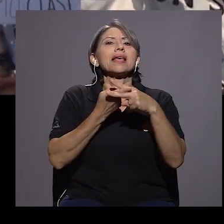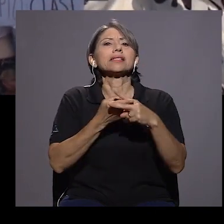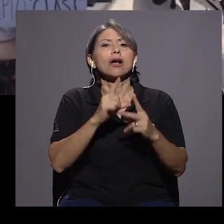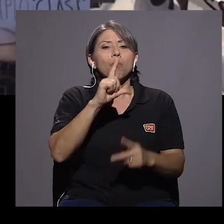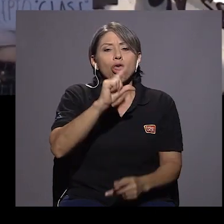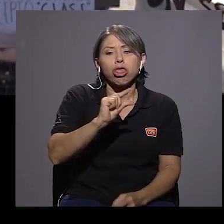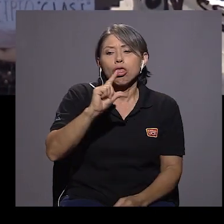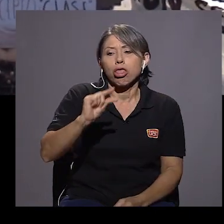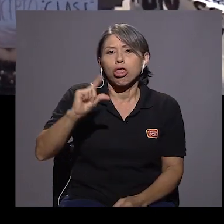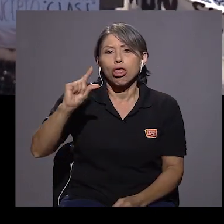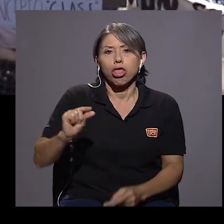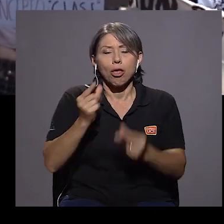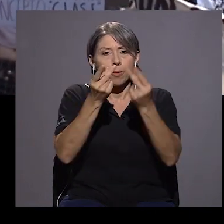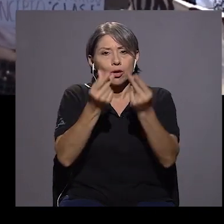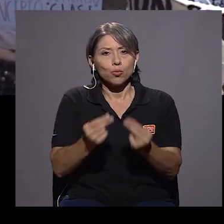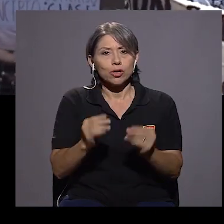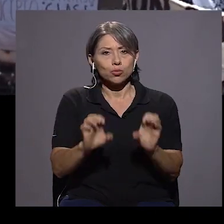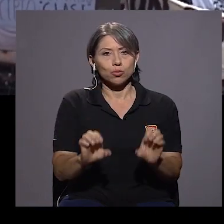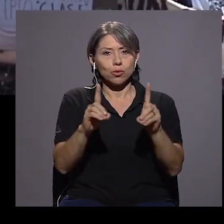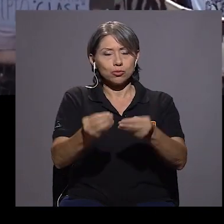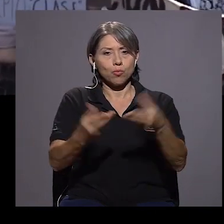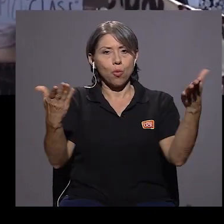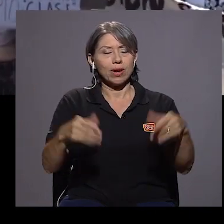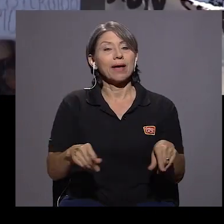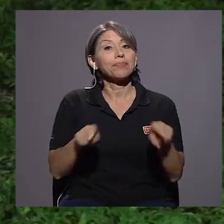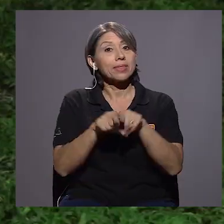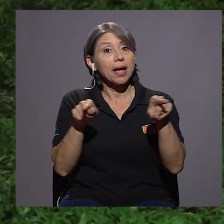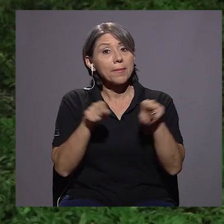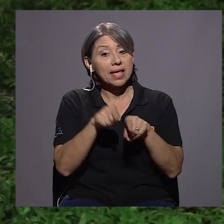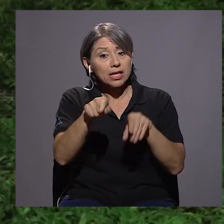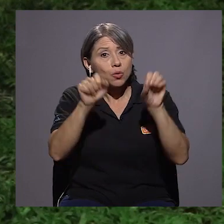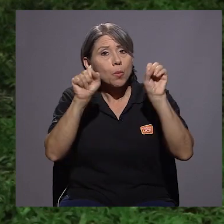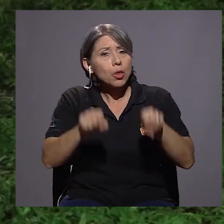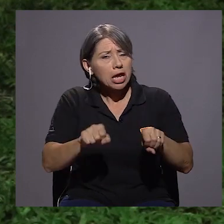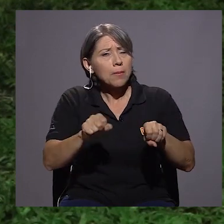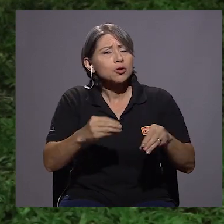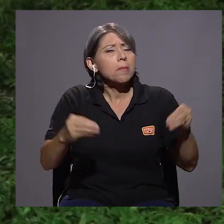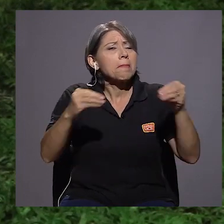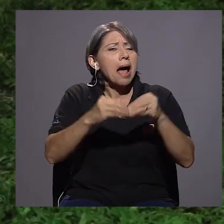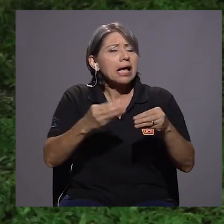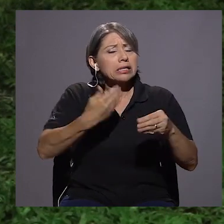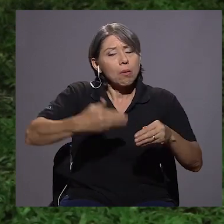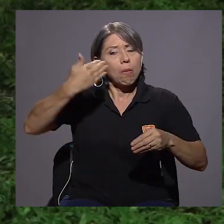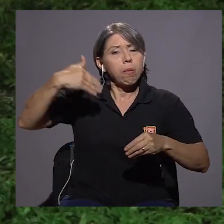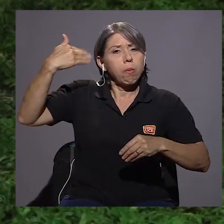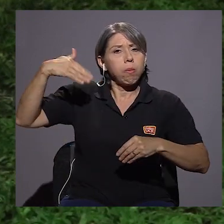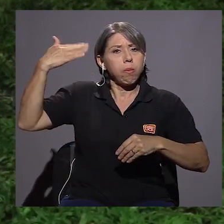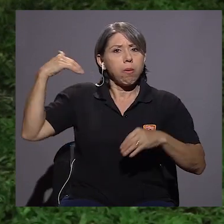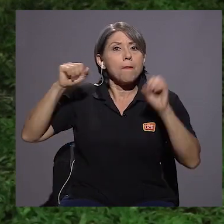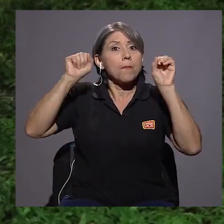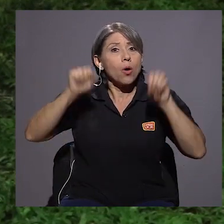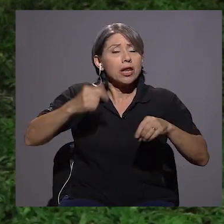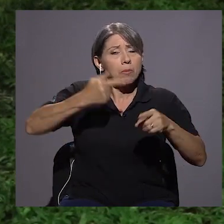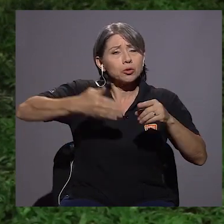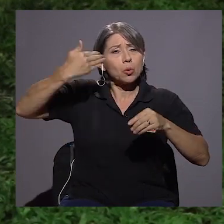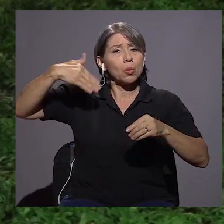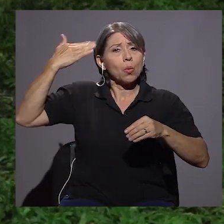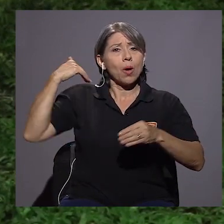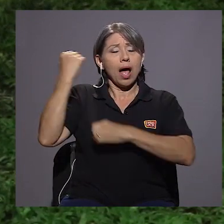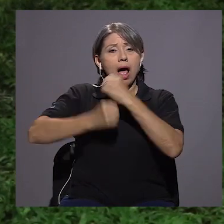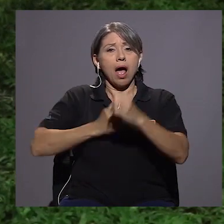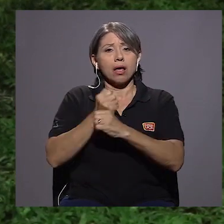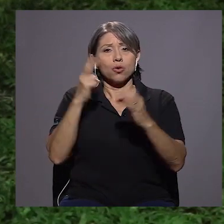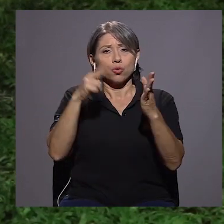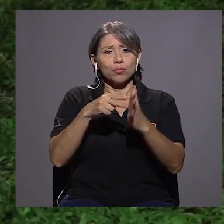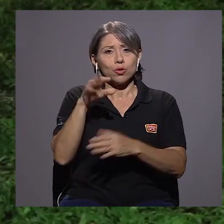empiezan una serie de recortes al presupuesto de la educación pública. Inclusive esto lo podríamos rastrear un poco más atrás, podríamos ir